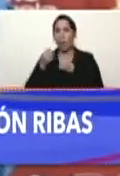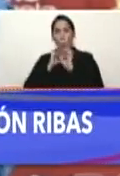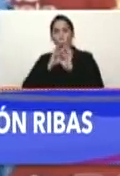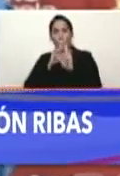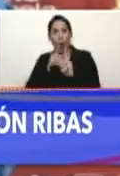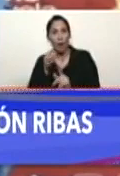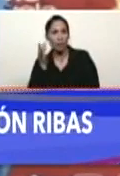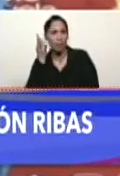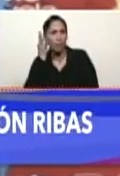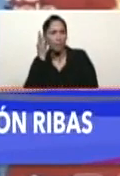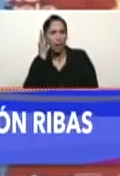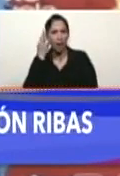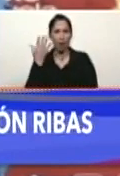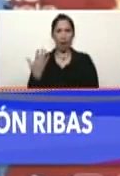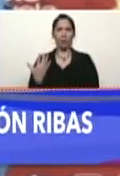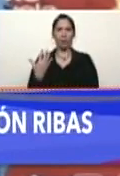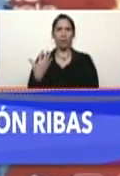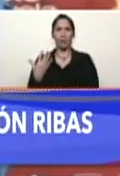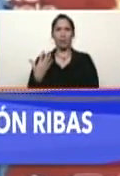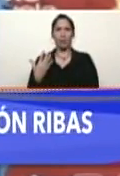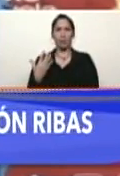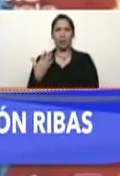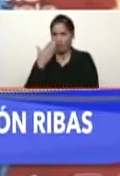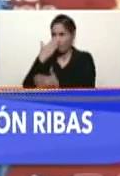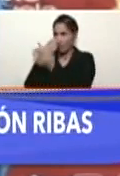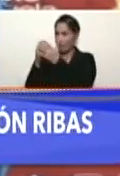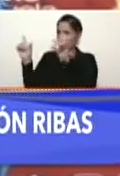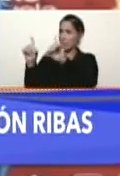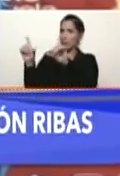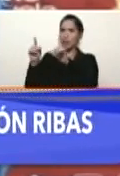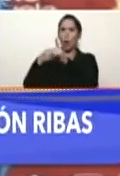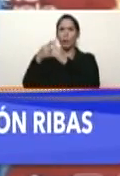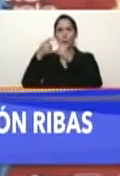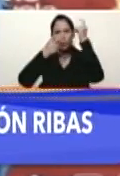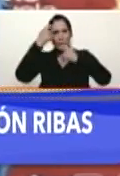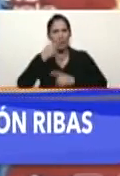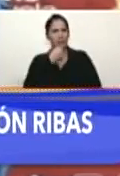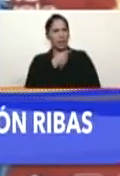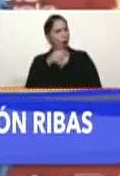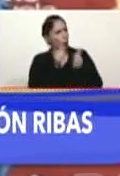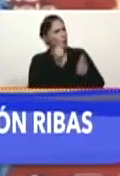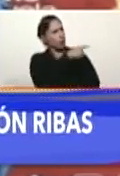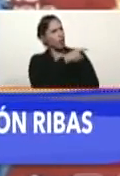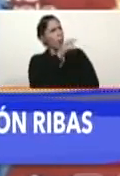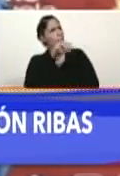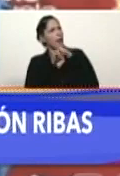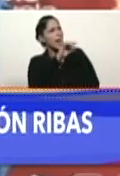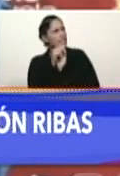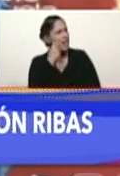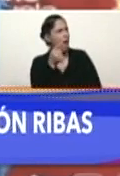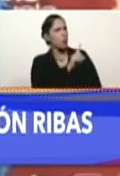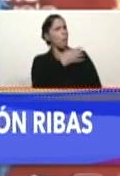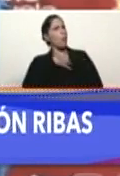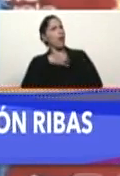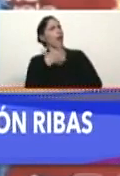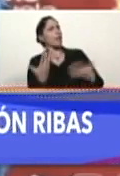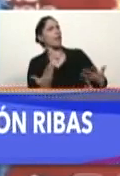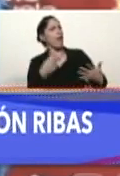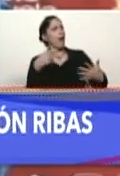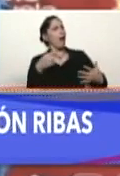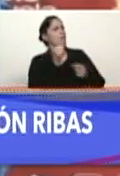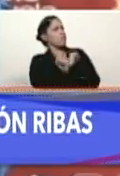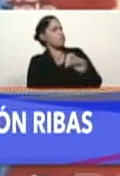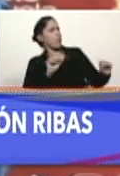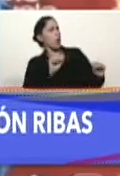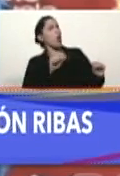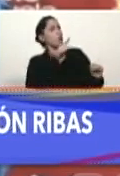Frente al televisor. Y Chávez le decía, es contigo, María. No te rehuses, no te niegues. Ve a